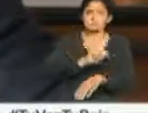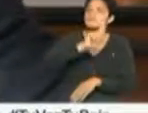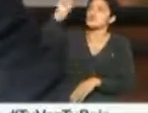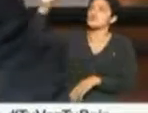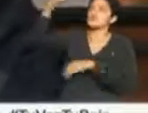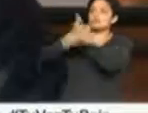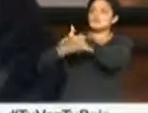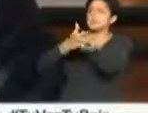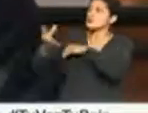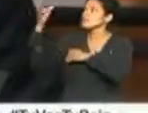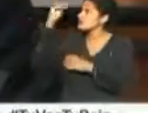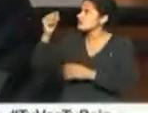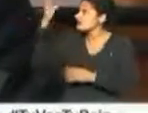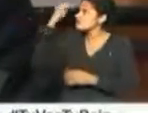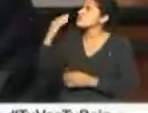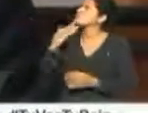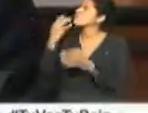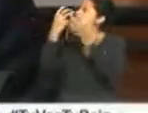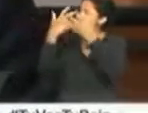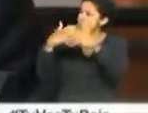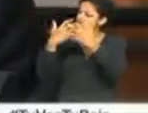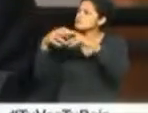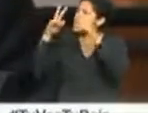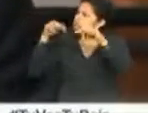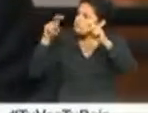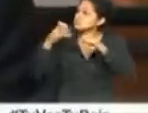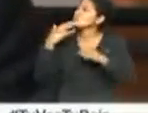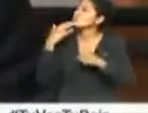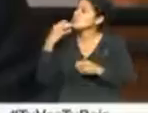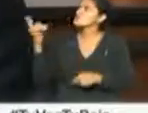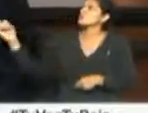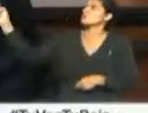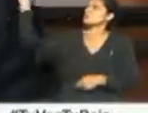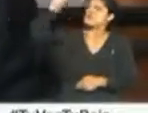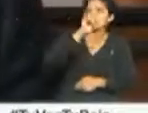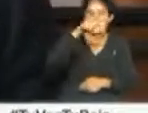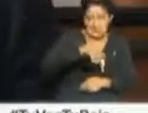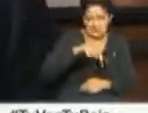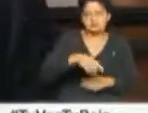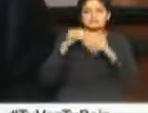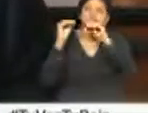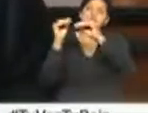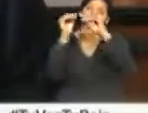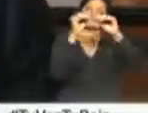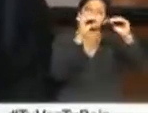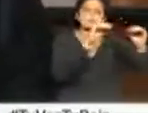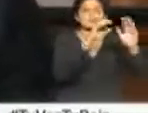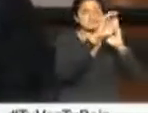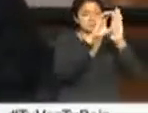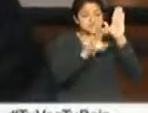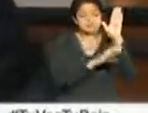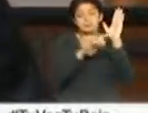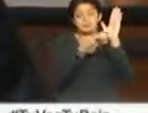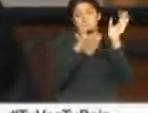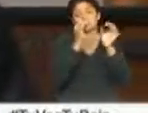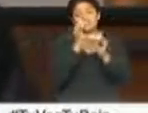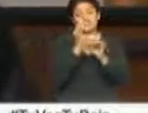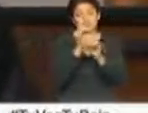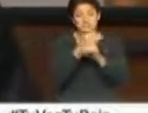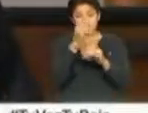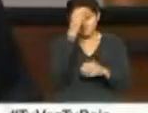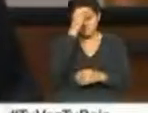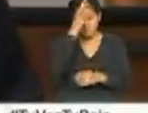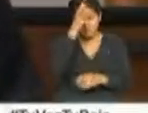país y ahora están buscando los mecanismos para poder implementar sus conocimientos. El Código Ingenios crea los incentivos y